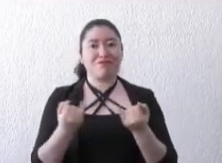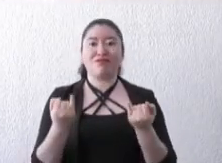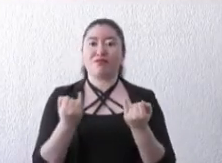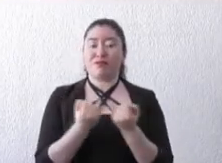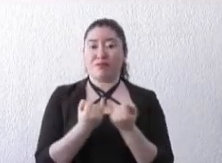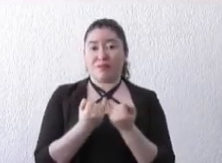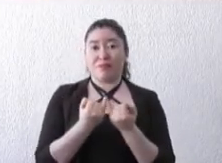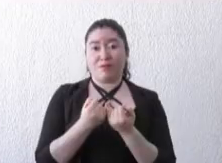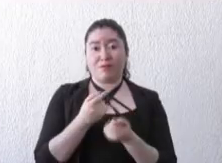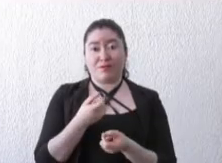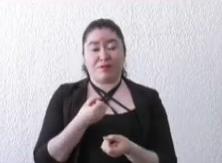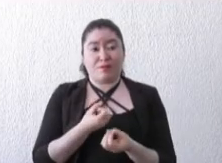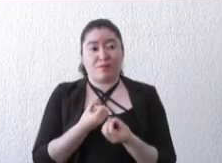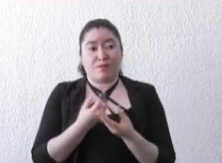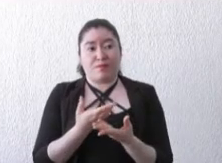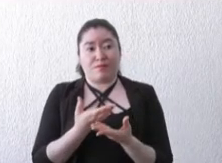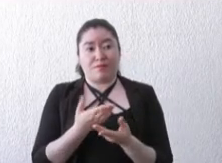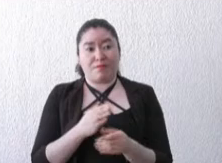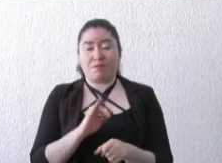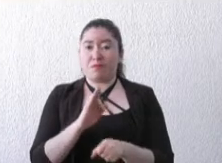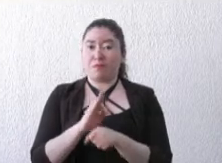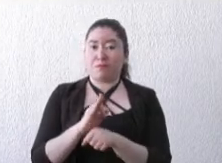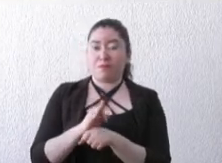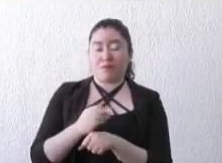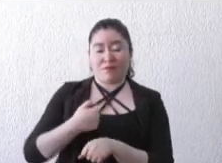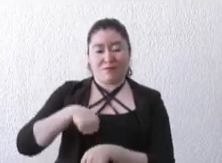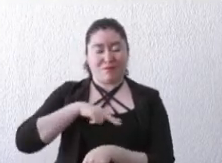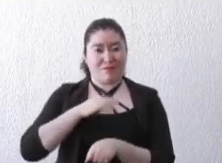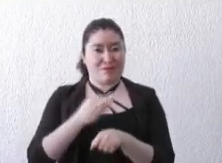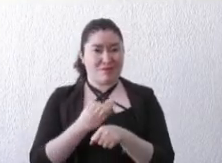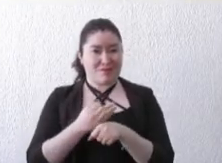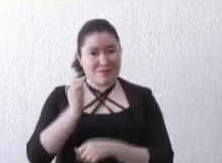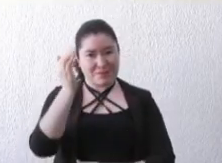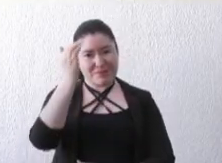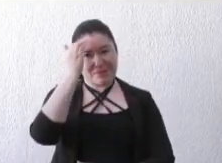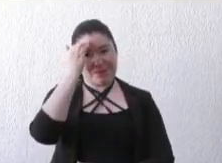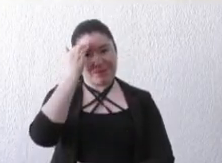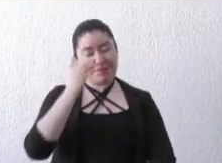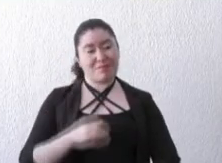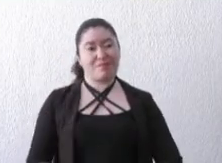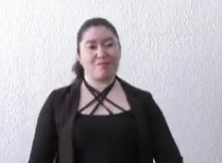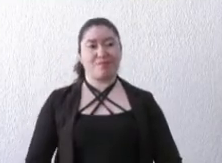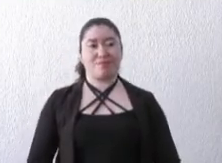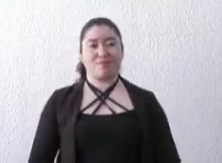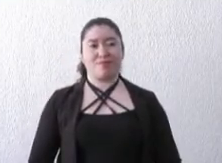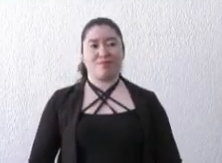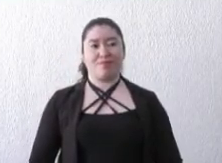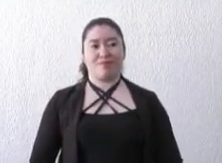tal y como lo conocemos actualmente.